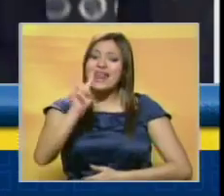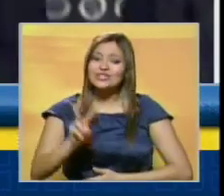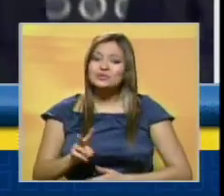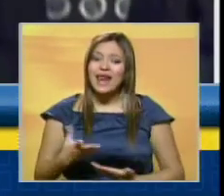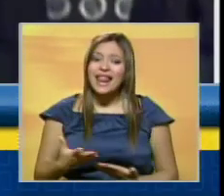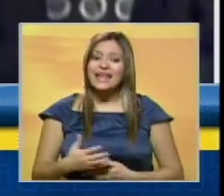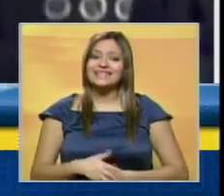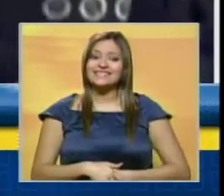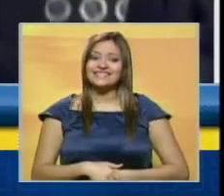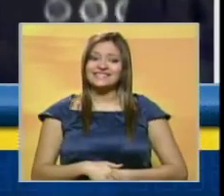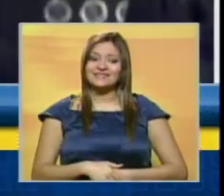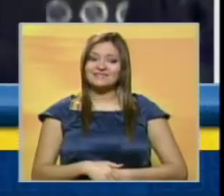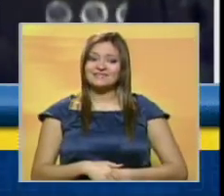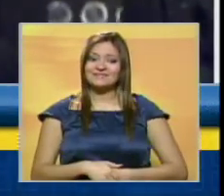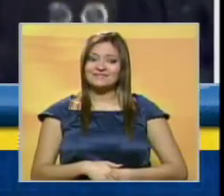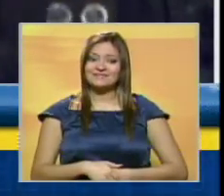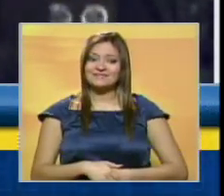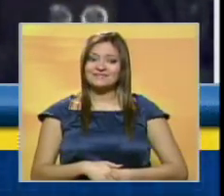Venezuela.